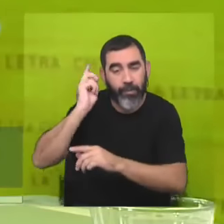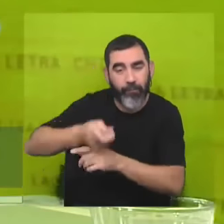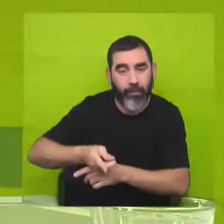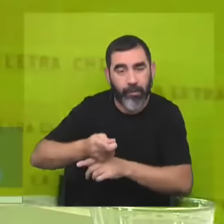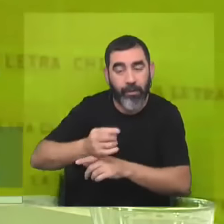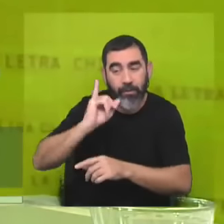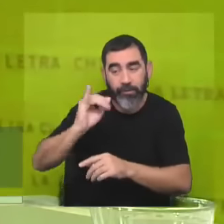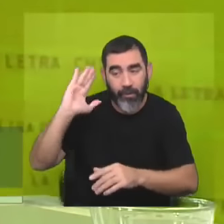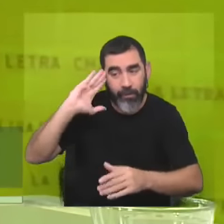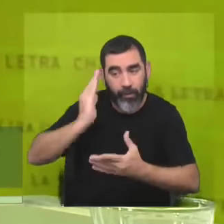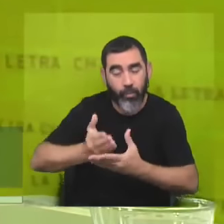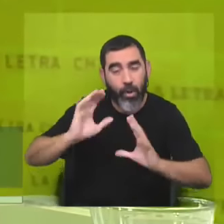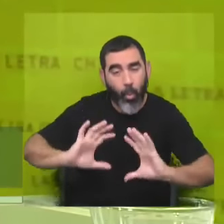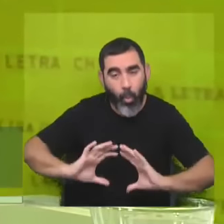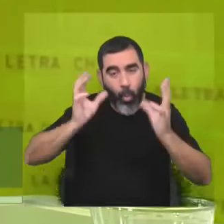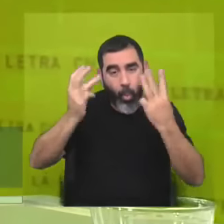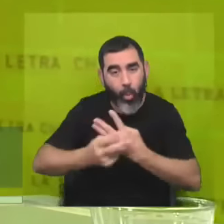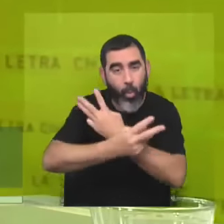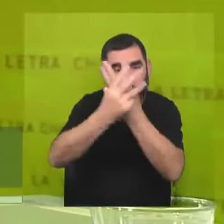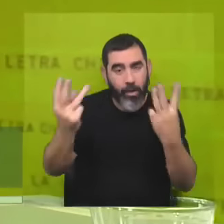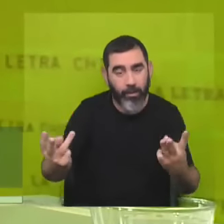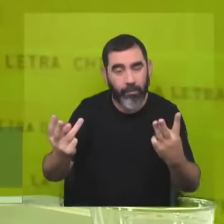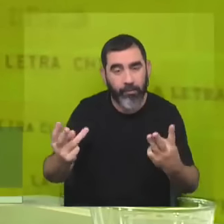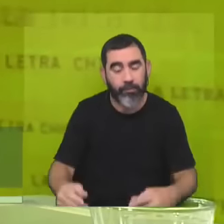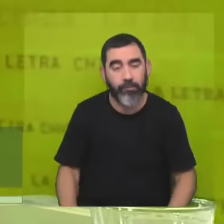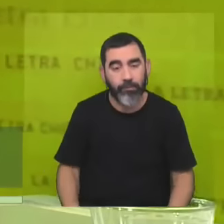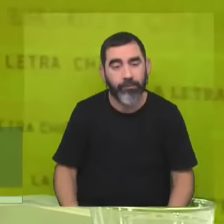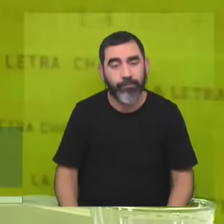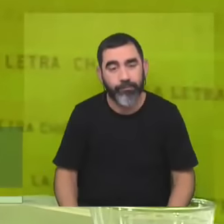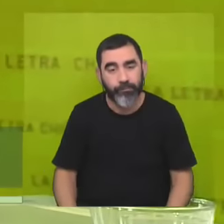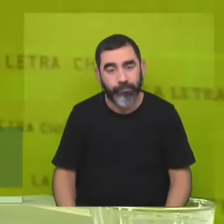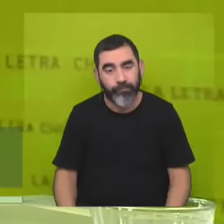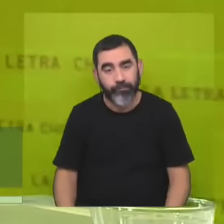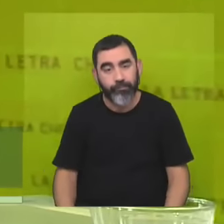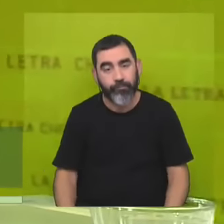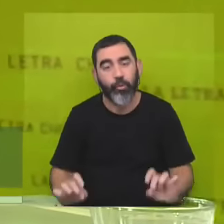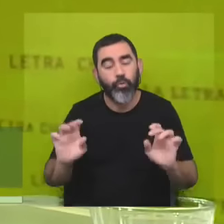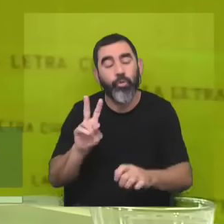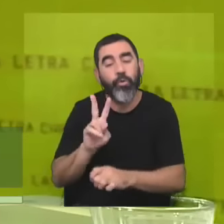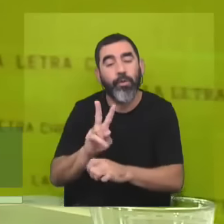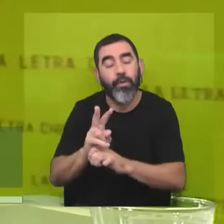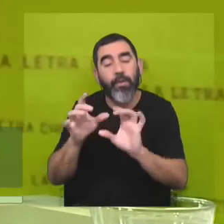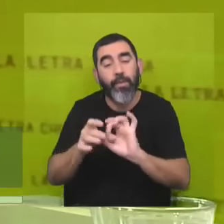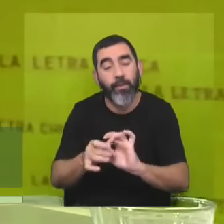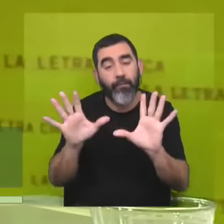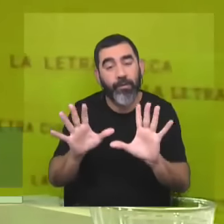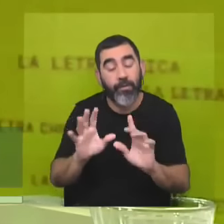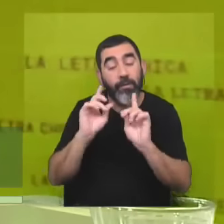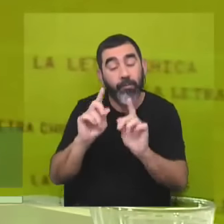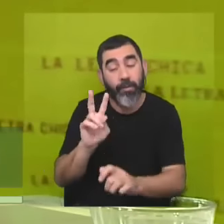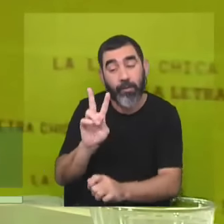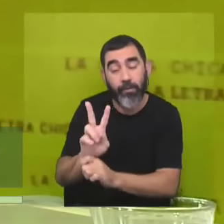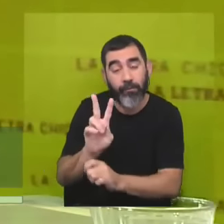hay si hay golpe de estado Hay huelga este que no era solo la defensa de la Democracia que también lo era Era además la